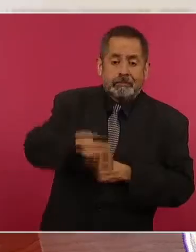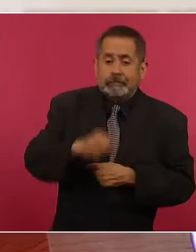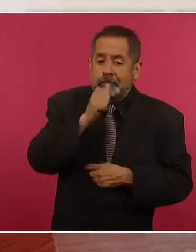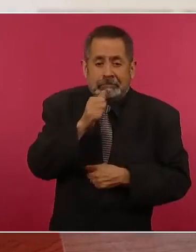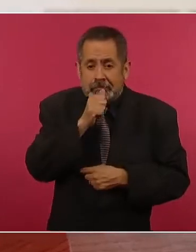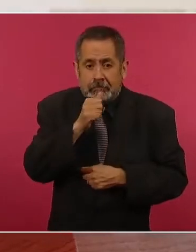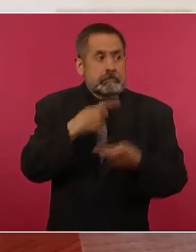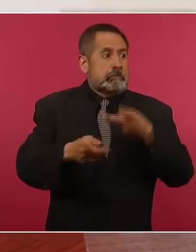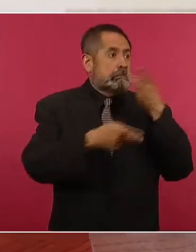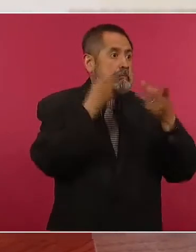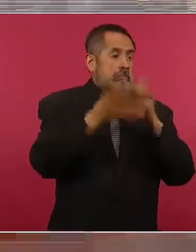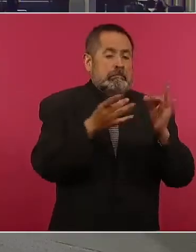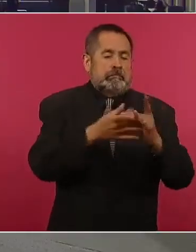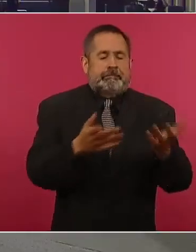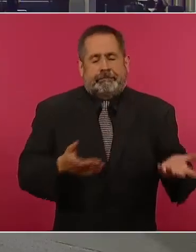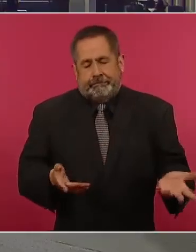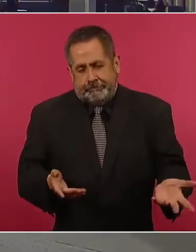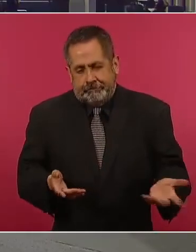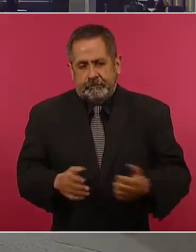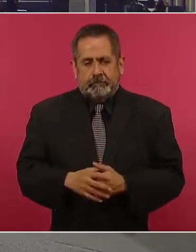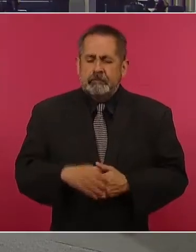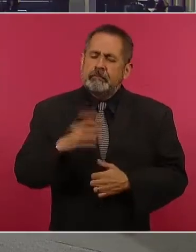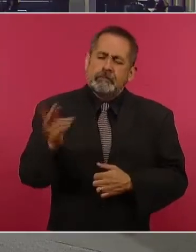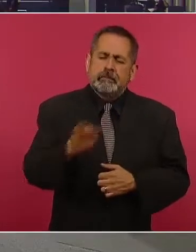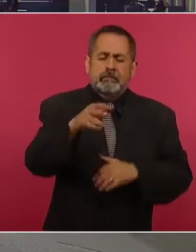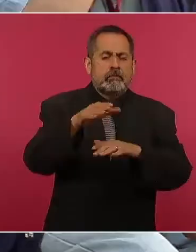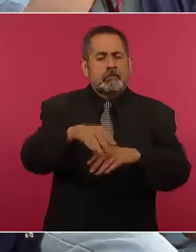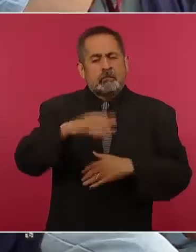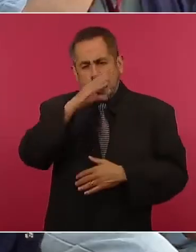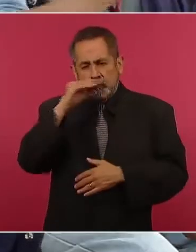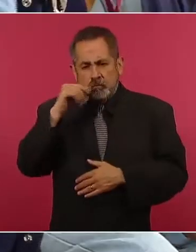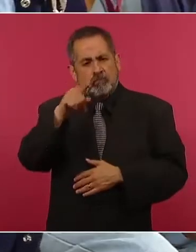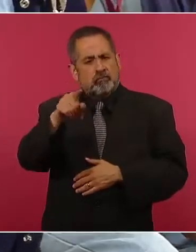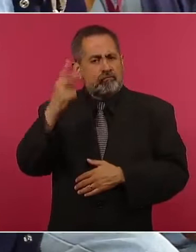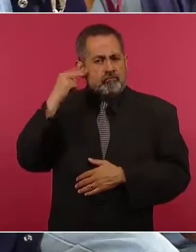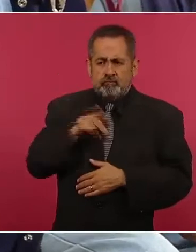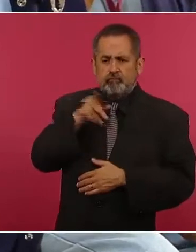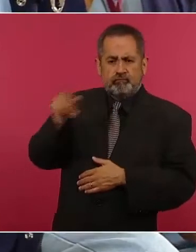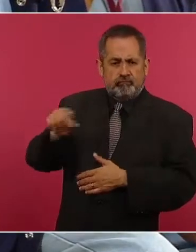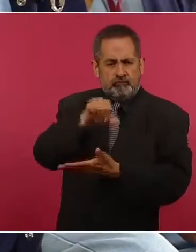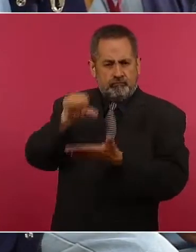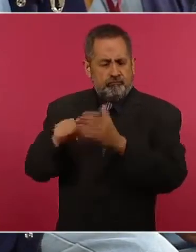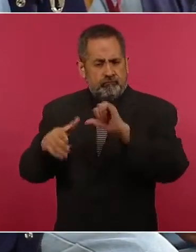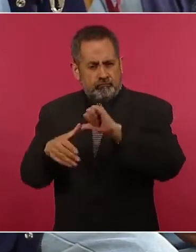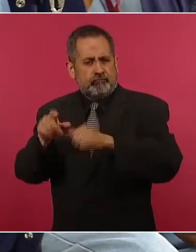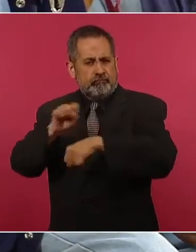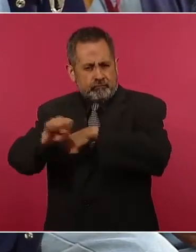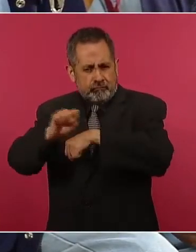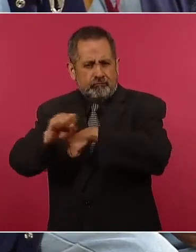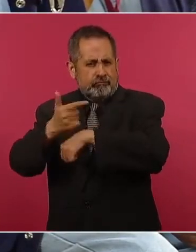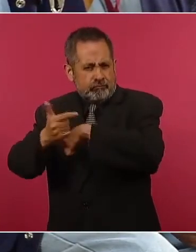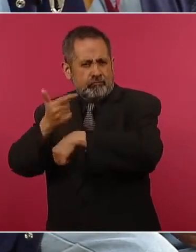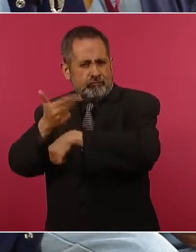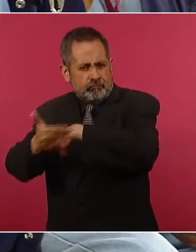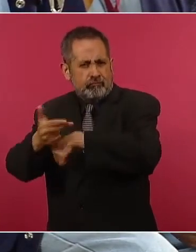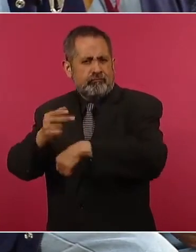Y también preguntarle sobre el caso de Cuba. Cuando fue a la gira a Centroamérica, en El Salvador, Guatemala, Honduras